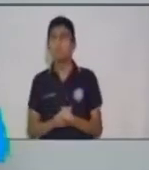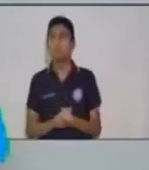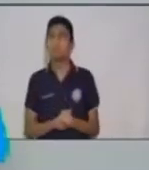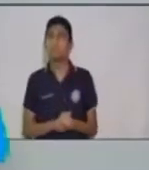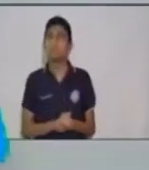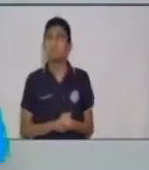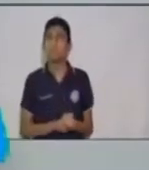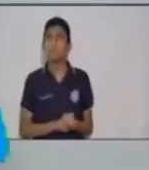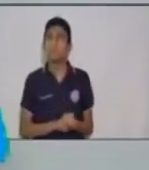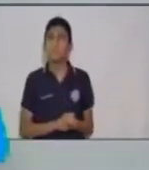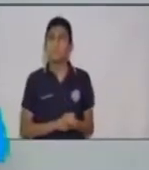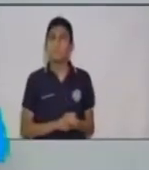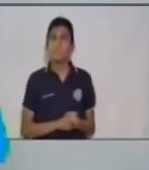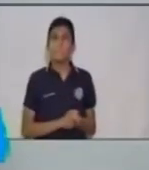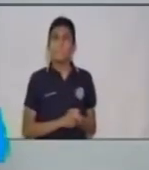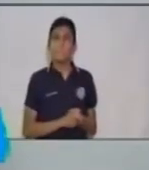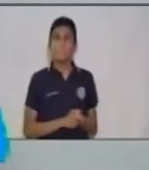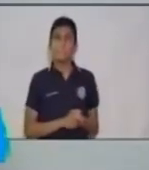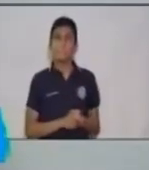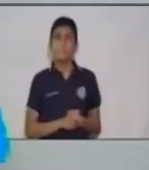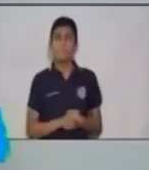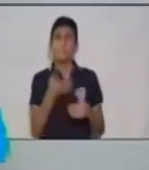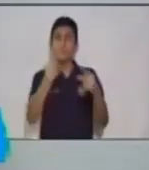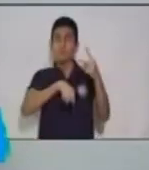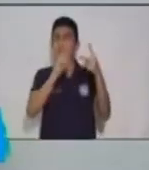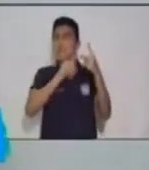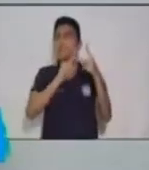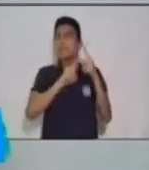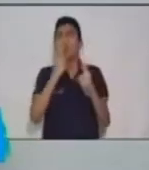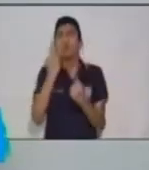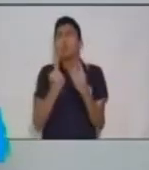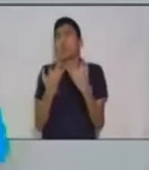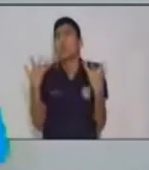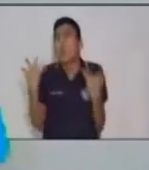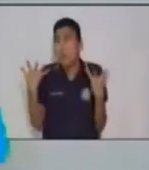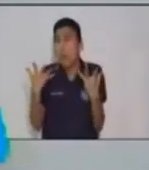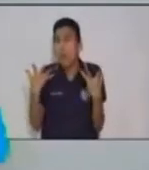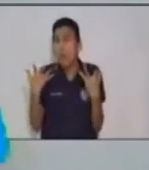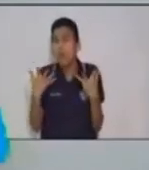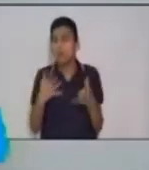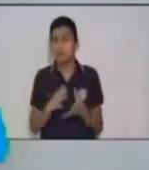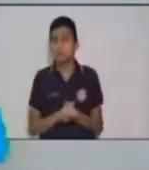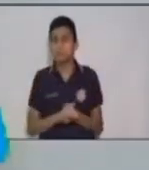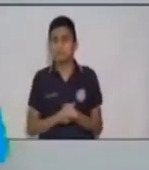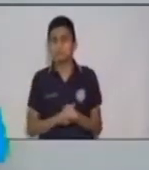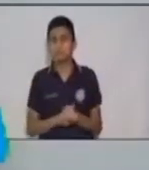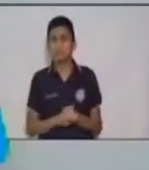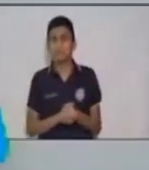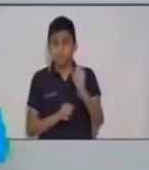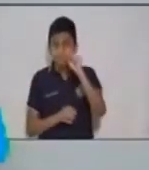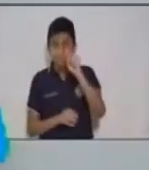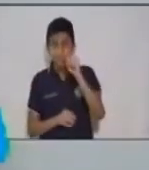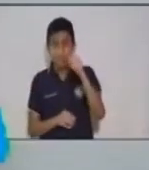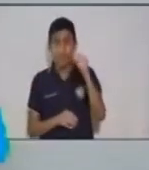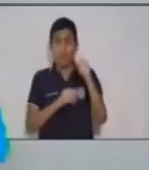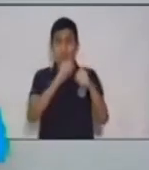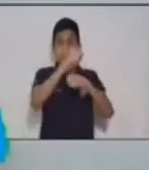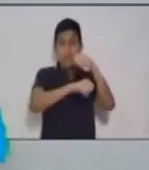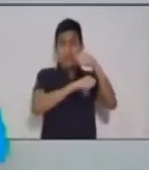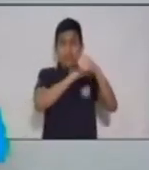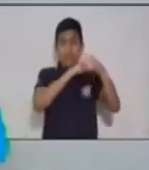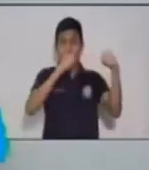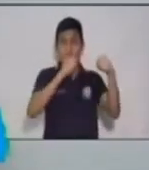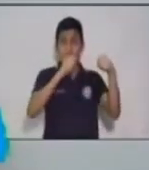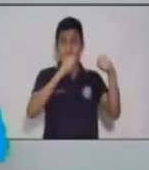¡Felicitaciones! Estamos haciendo un buen proceso. ¿Cuál era el siguiente signo que mencioné? ¡Ah! El signo igual. Ok,